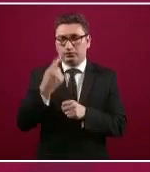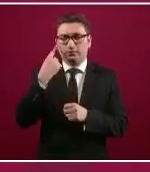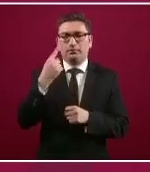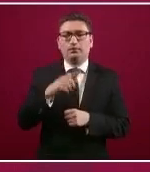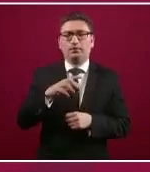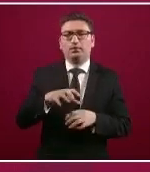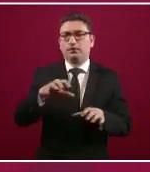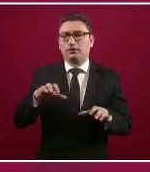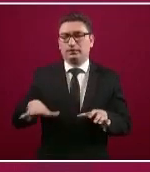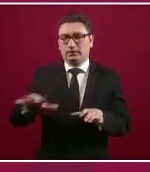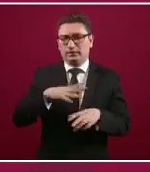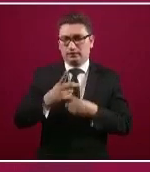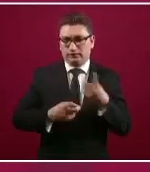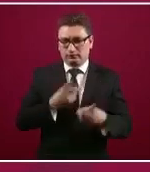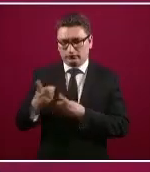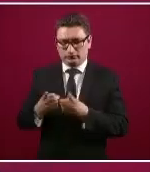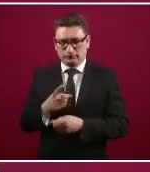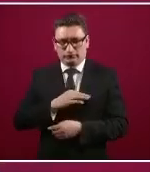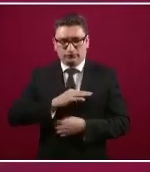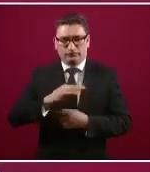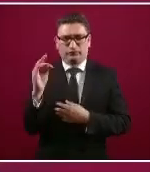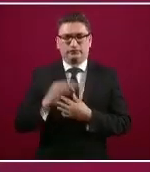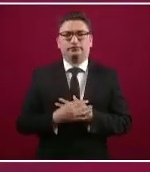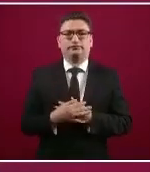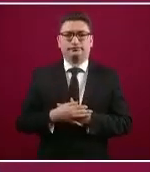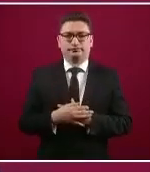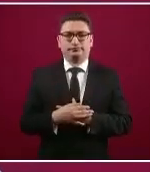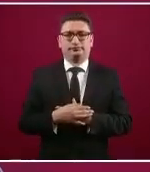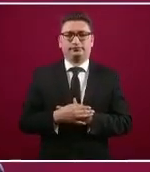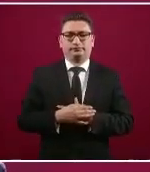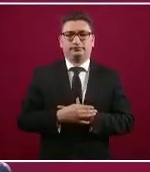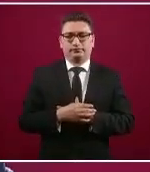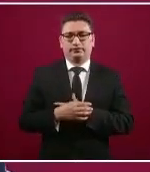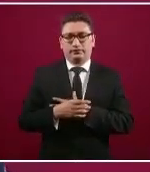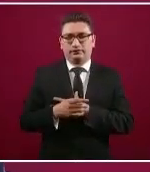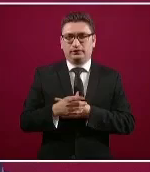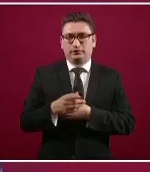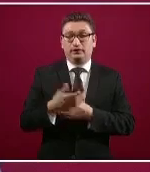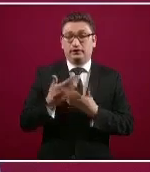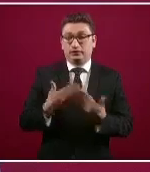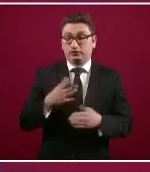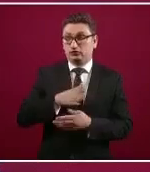integrantes de la delegación de deportistas que están ahora en Perú.